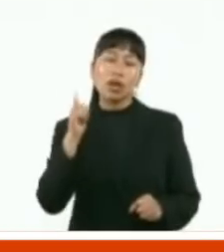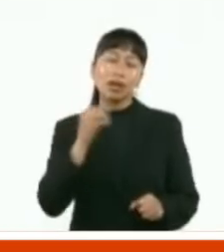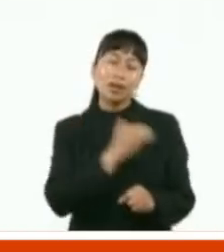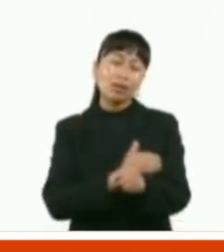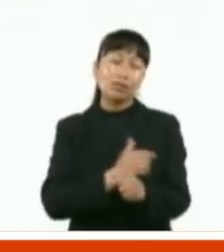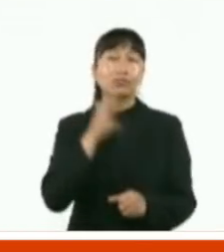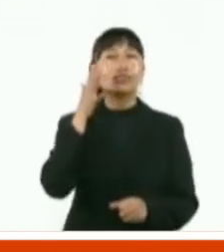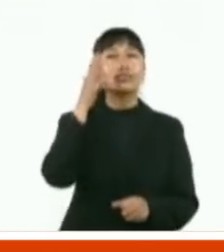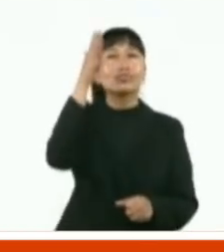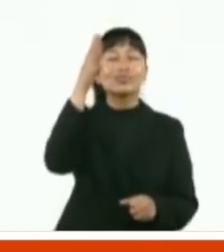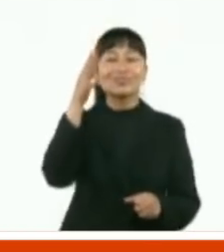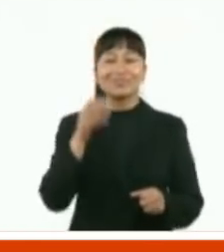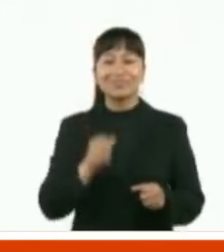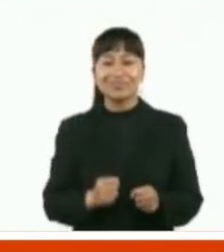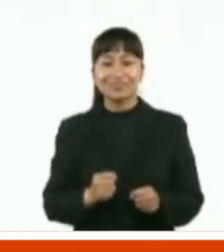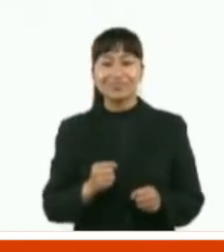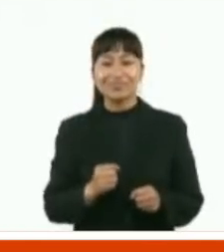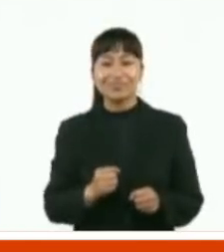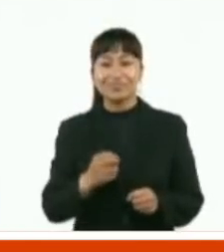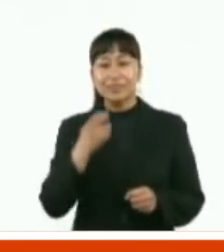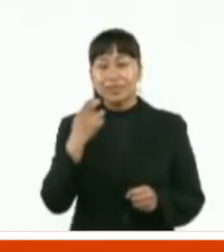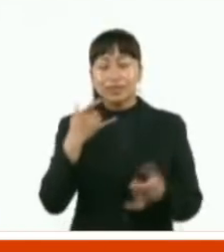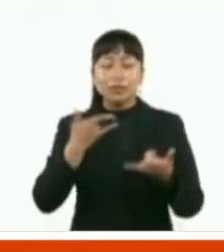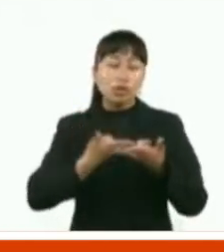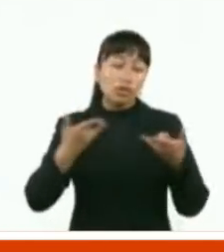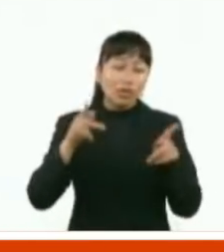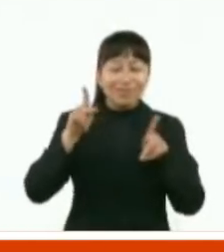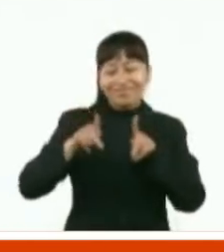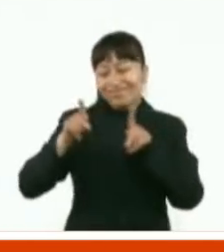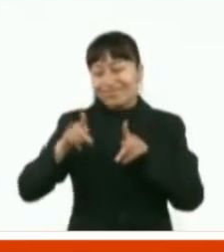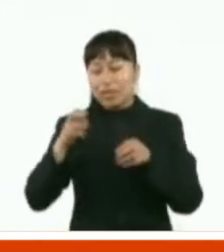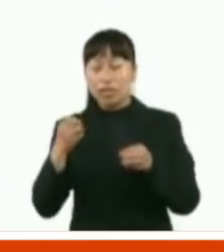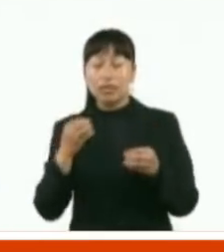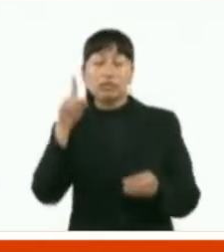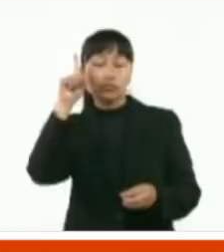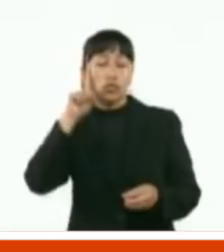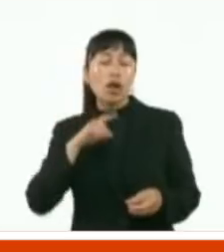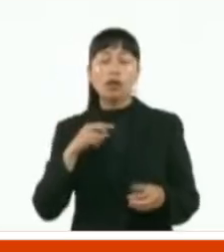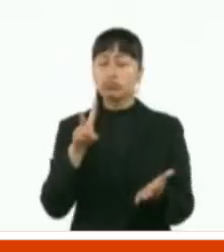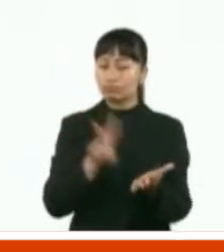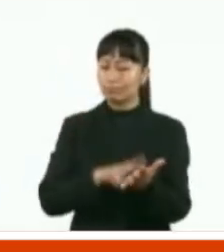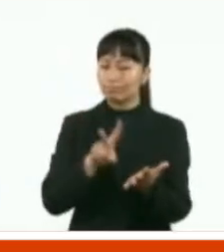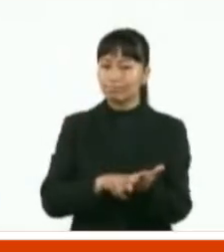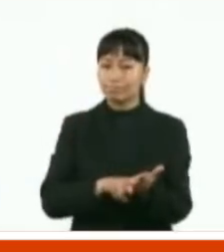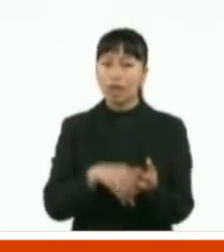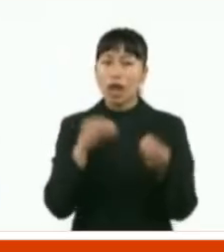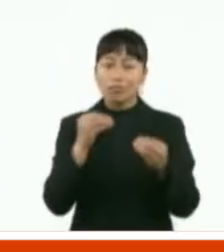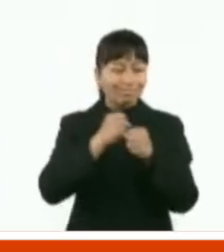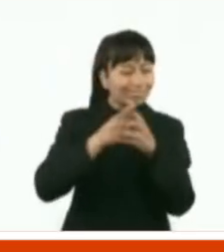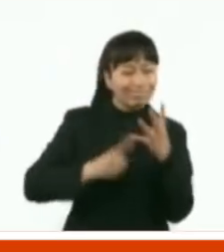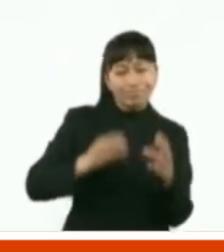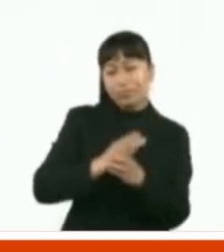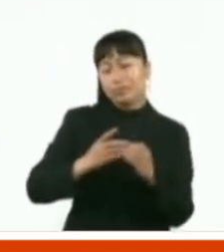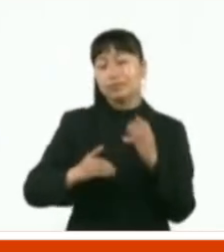en el futuro, compartiendo estos trozos de historia de estas grandes mujeres, que hay mucho que decir sobre